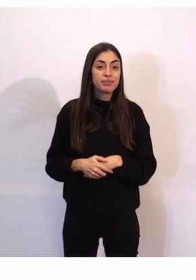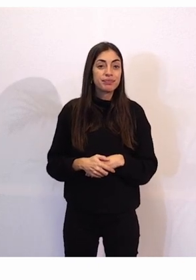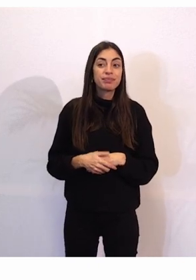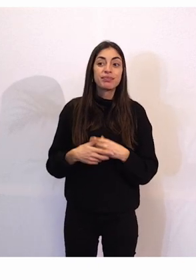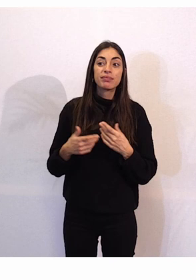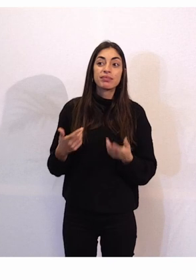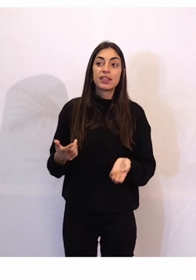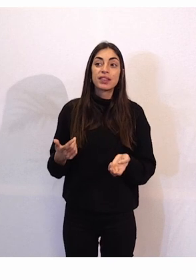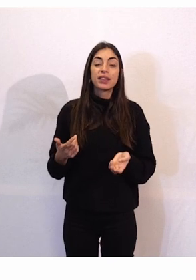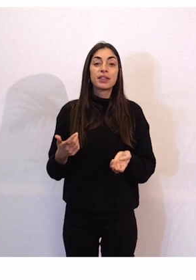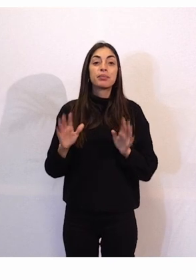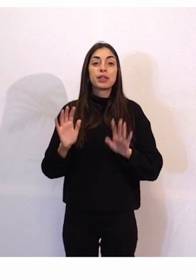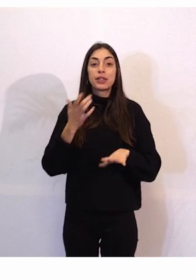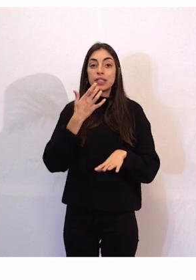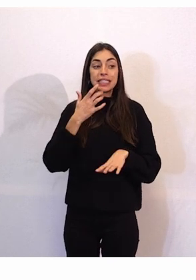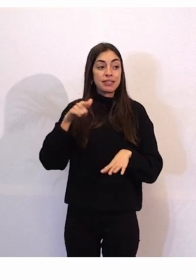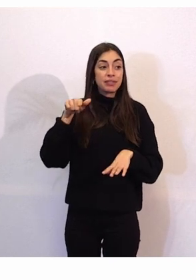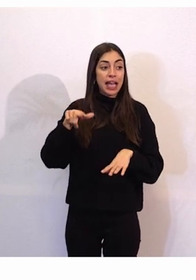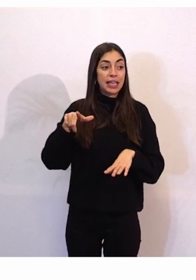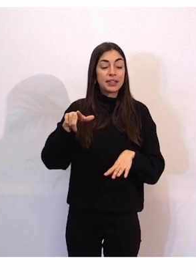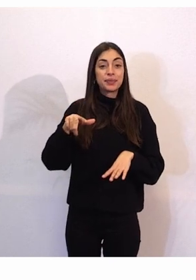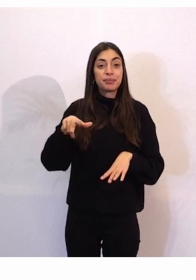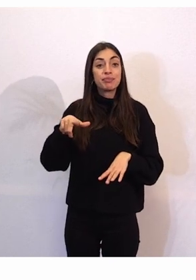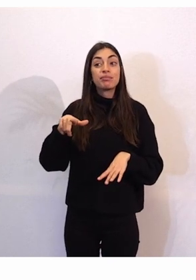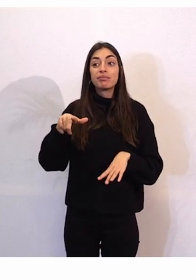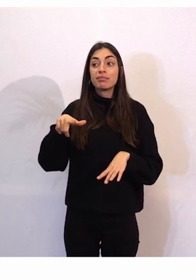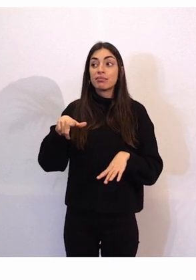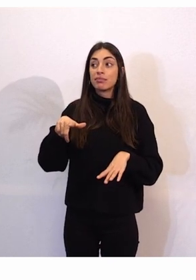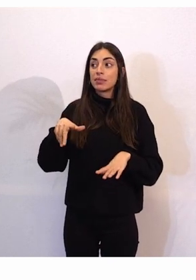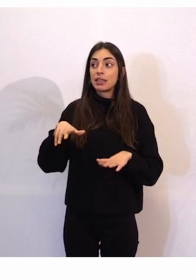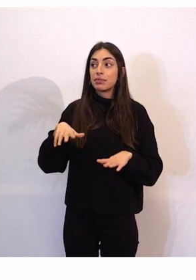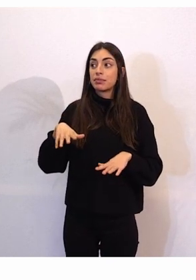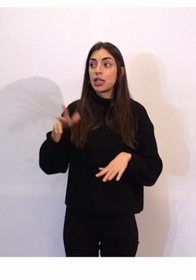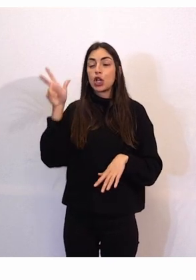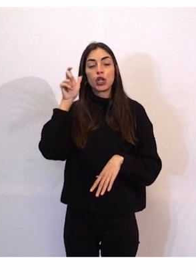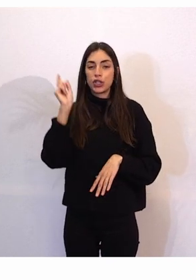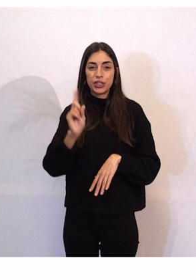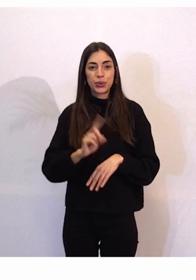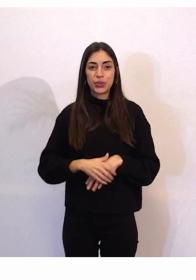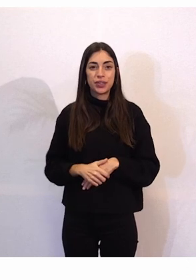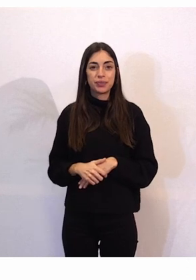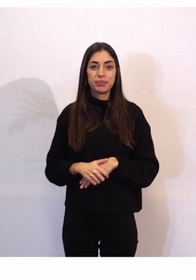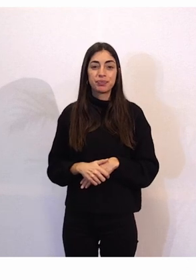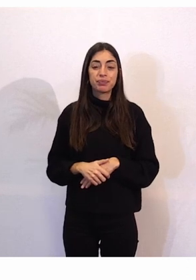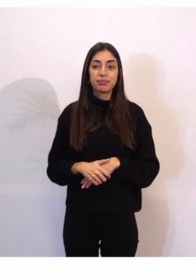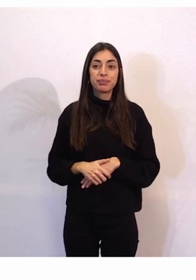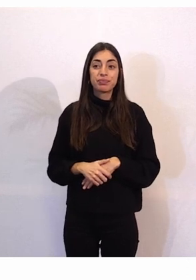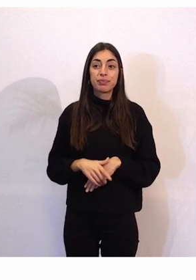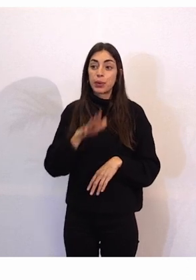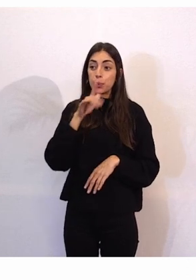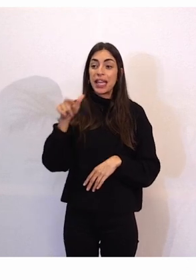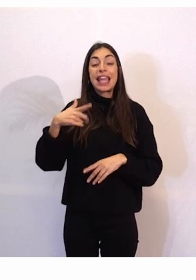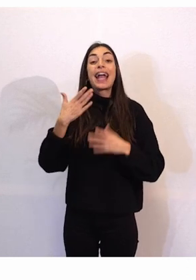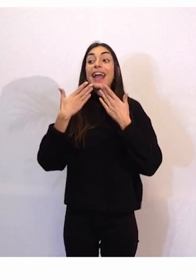Menos a donde haya gatos. Donde haya gatos no, porque allá se les suben. Los animales me gustan bien. Se expresa mucho con